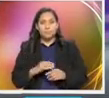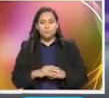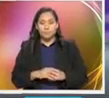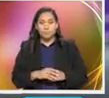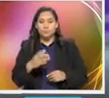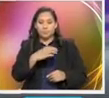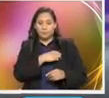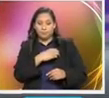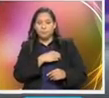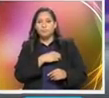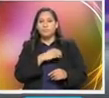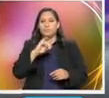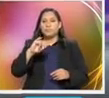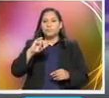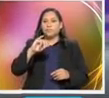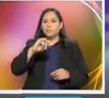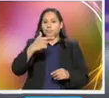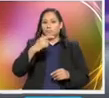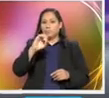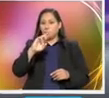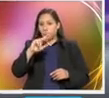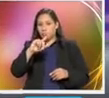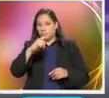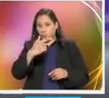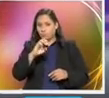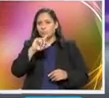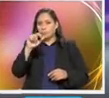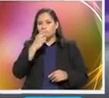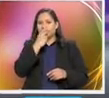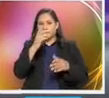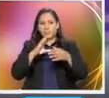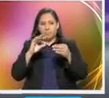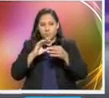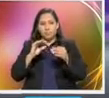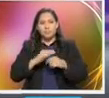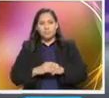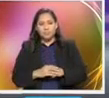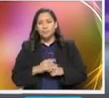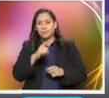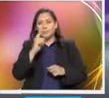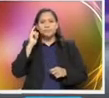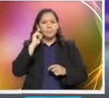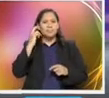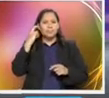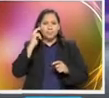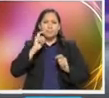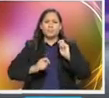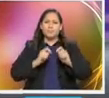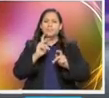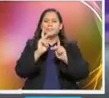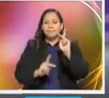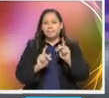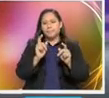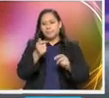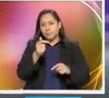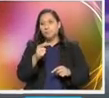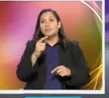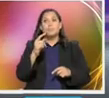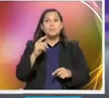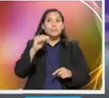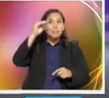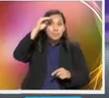Sí, el manager no es George Martin, en un momento más les digo quién es, pero... Entonces hace esta banda sonora, sí, hace una banda sonora, se separan un rato, sí, y de hecho todavía se especulaba